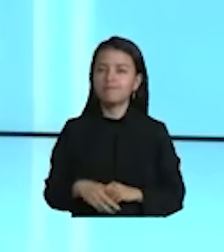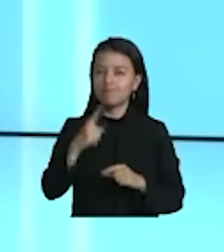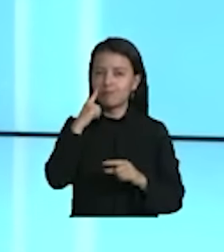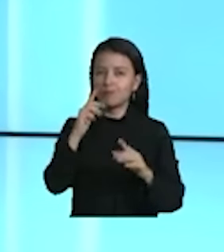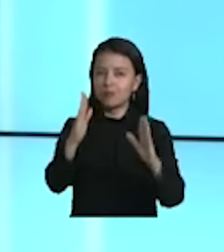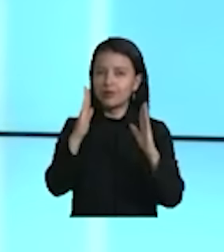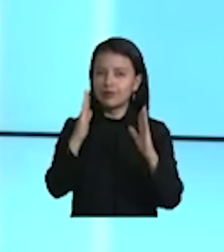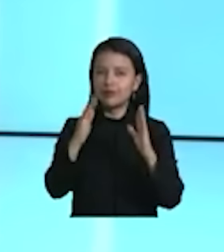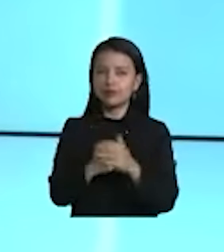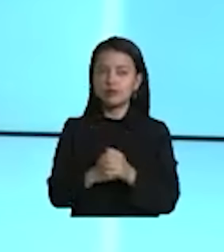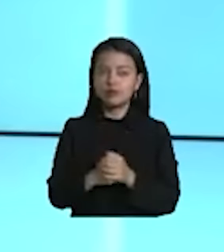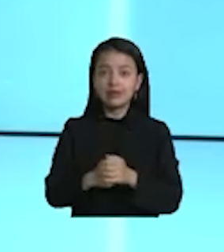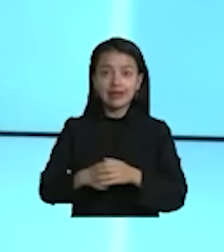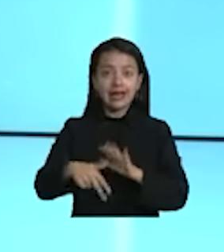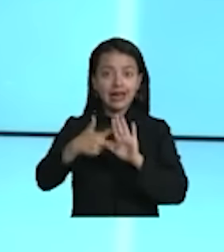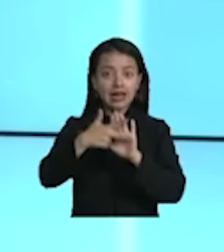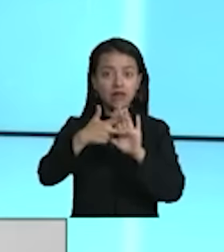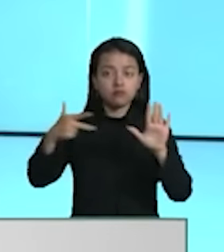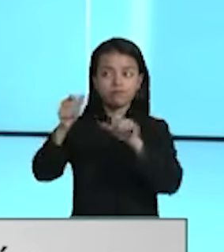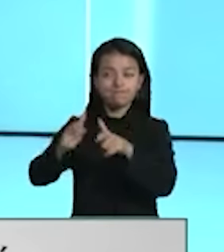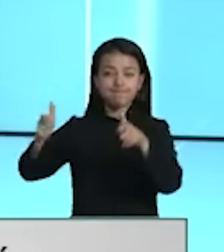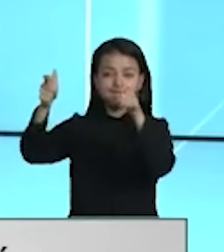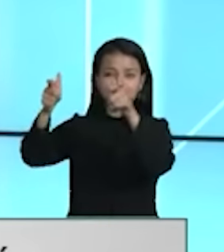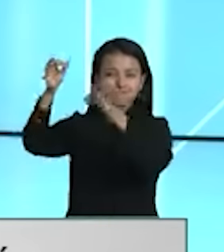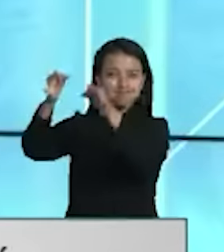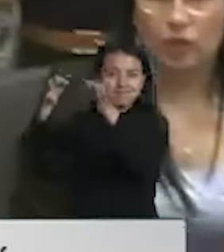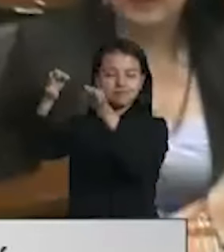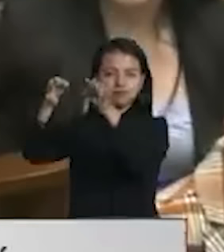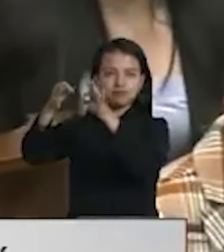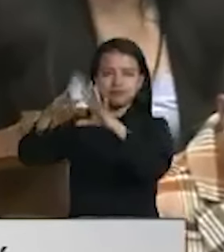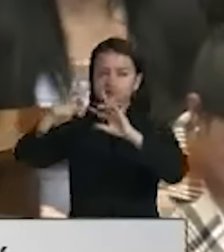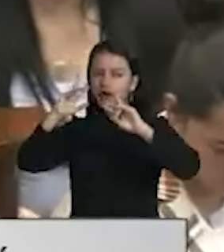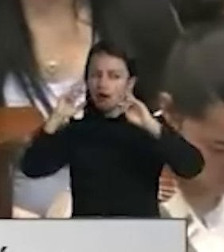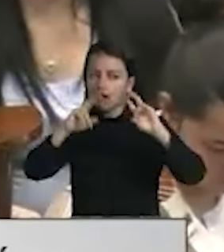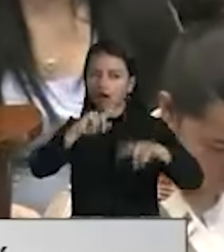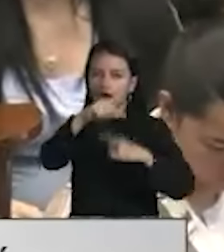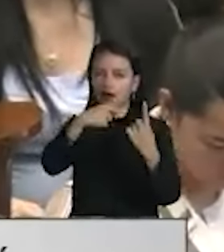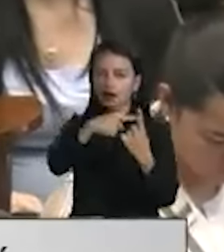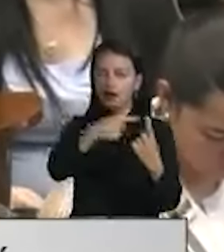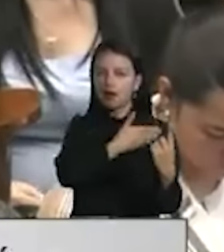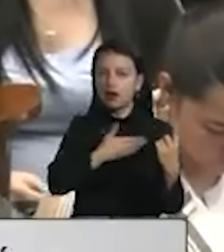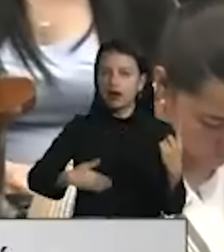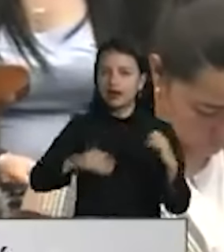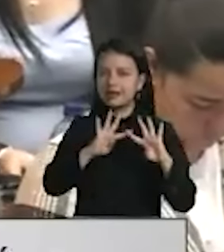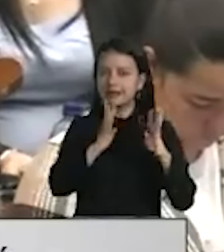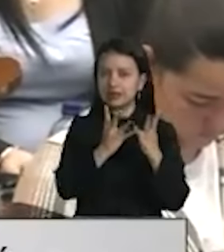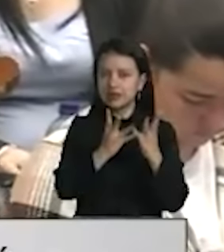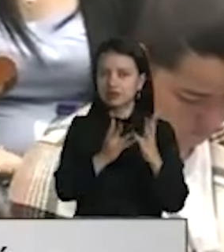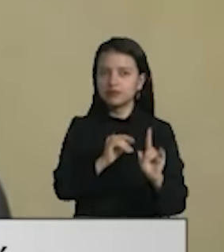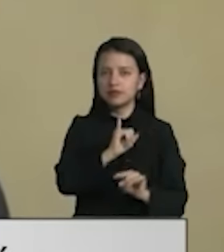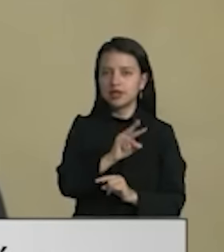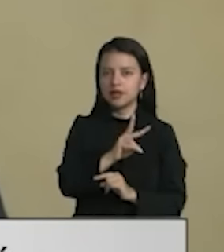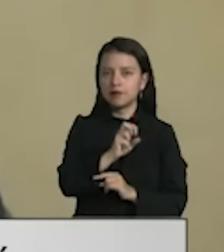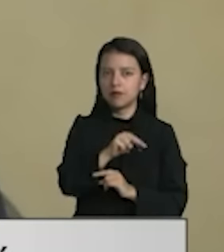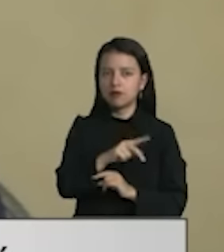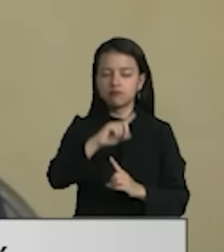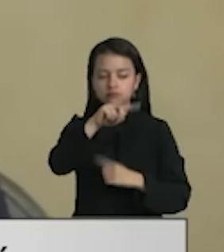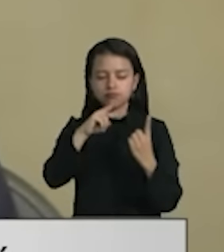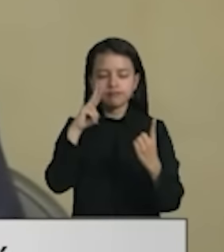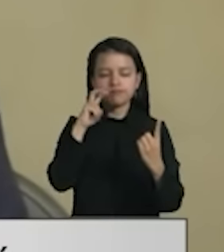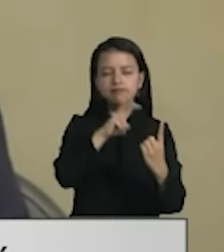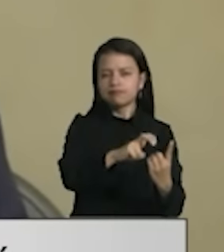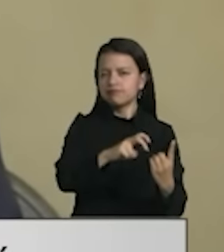Mucha atención porque la Corte Suprema de Justicia abre indagación al presidente del Senado, Iván Name. La sala de instrucción abrió una indagación